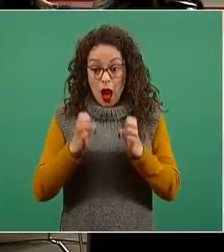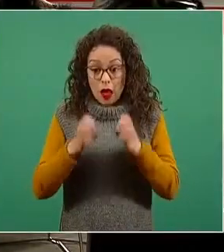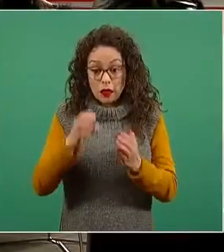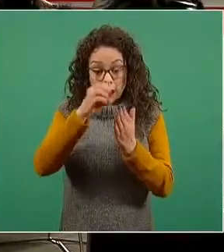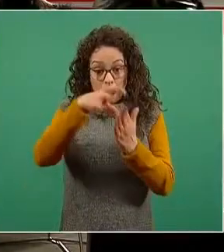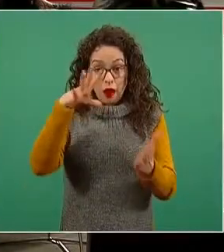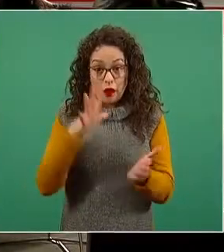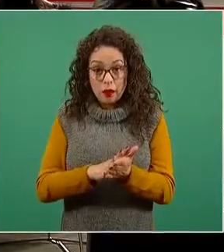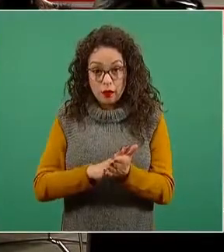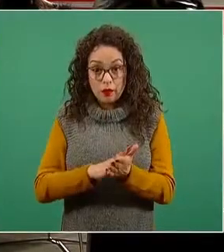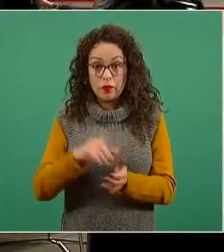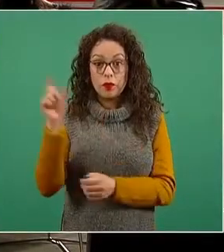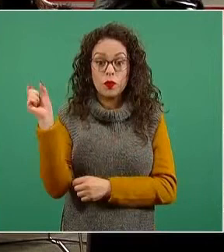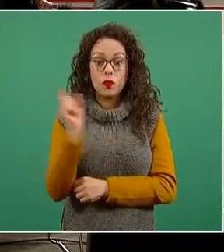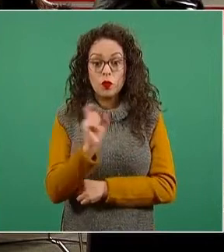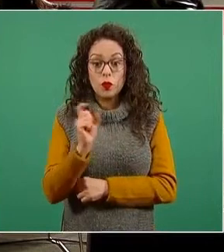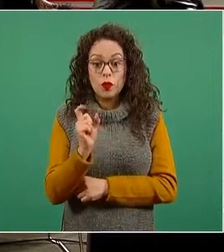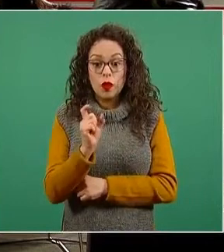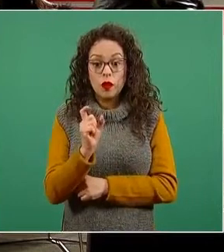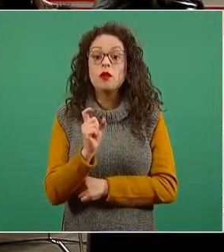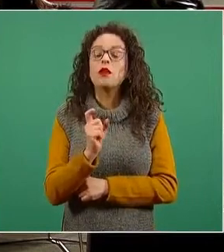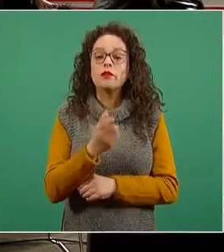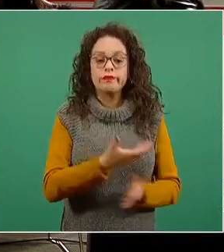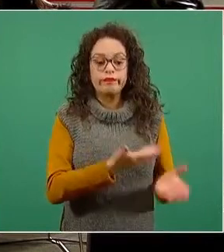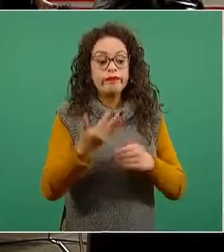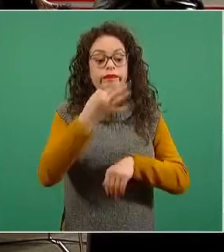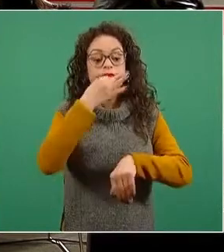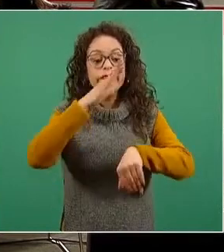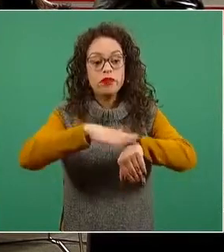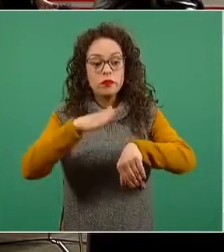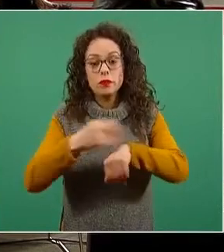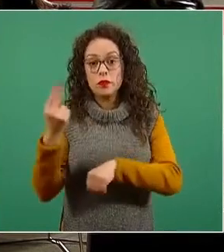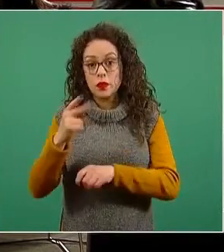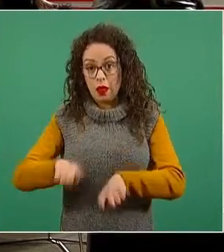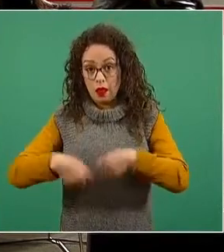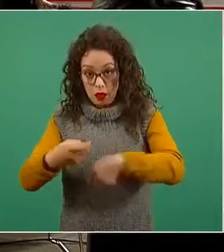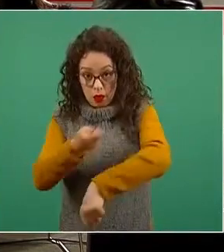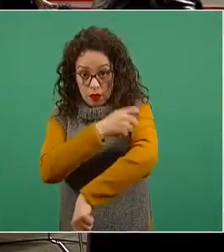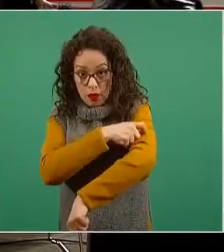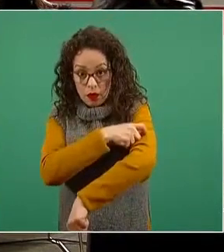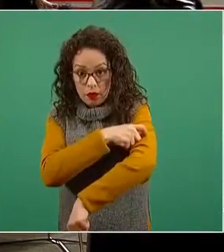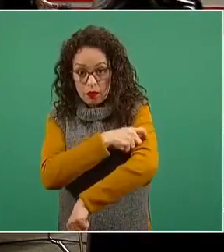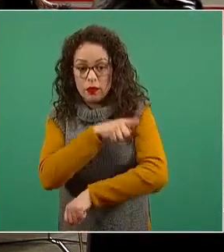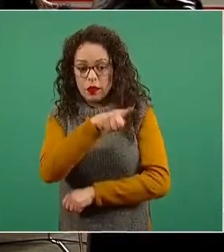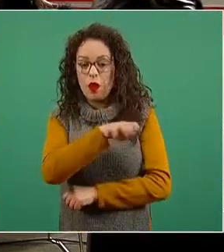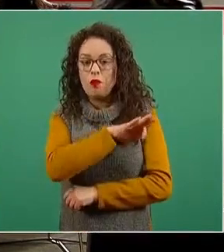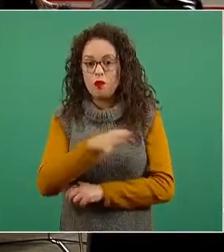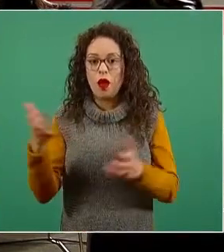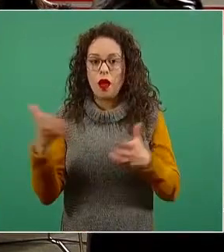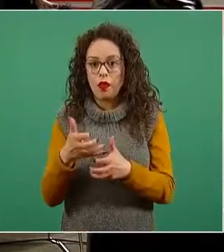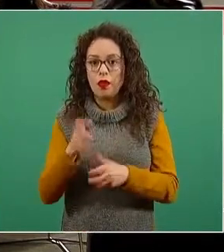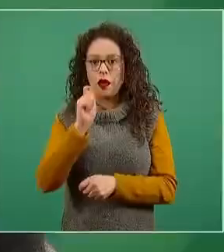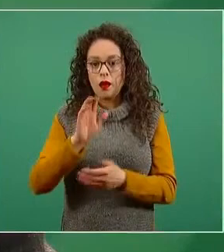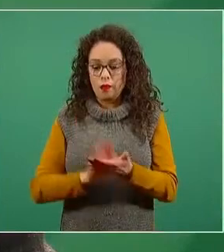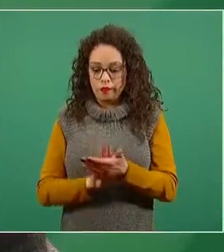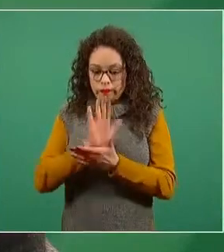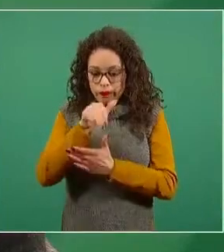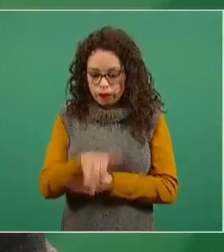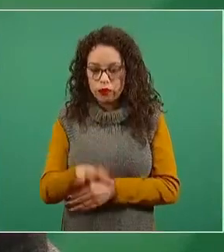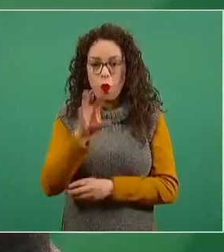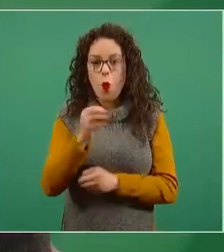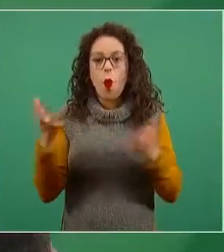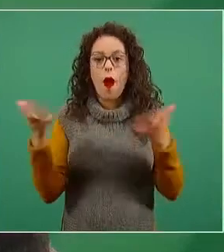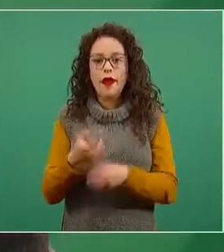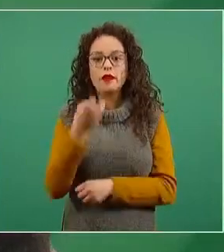al momento de ser invitadas a ser vacunadas, entonces pueden imprimir o generar este